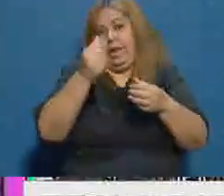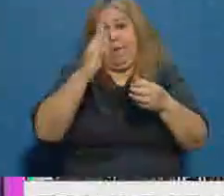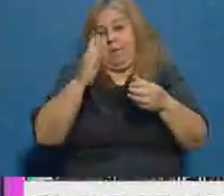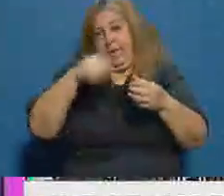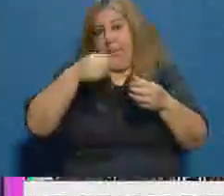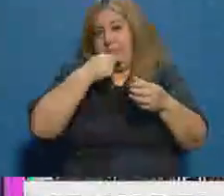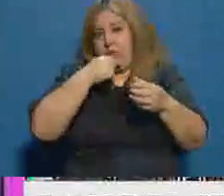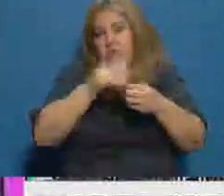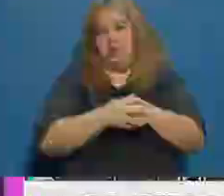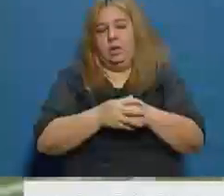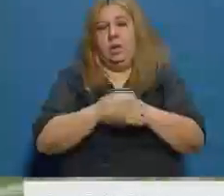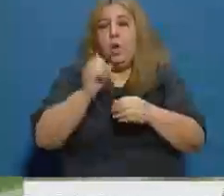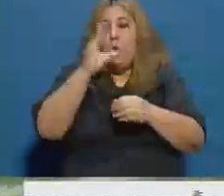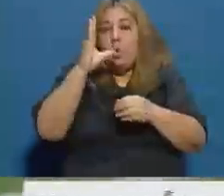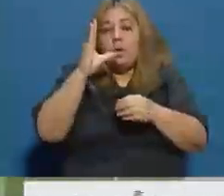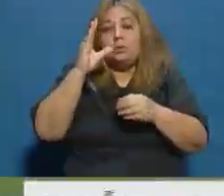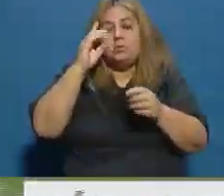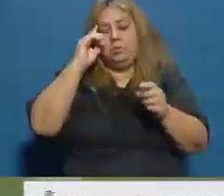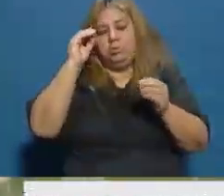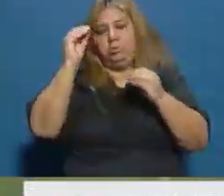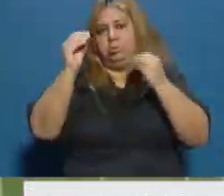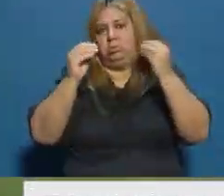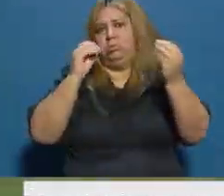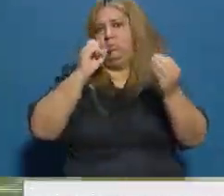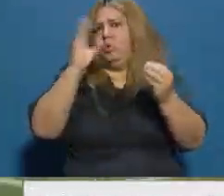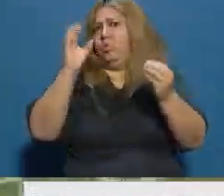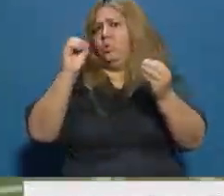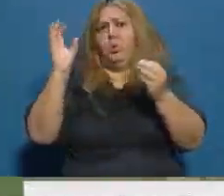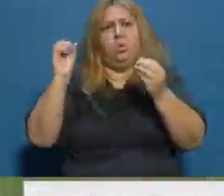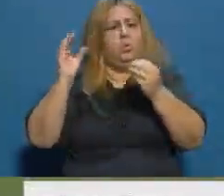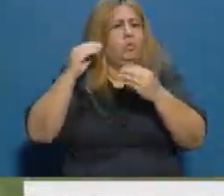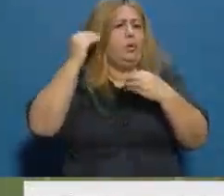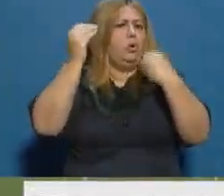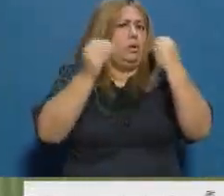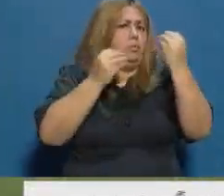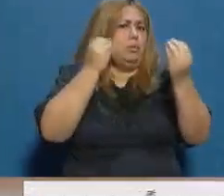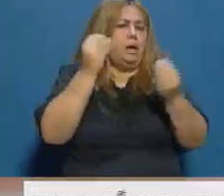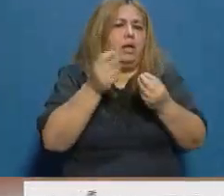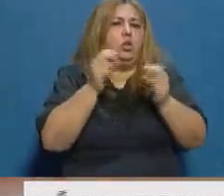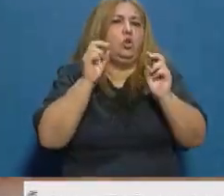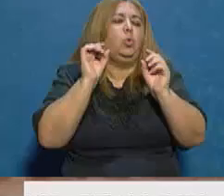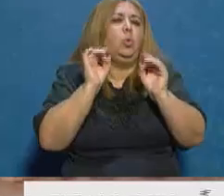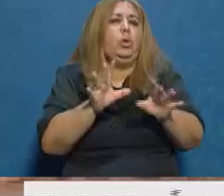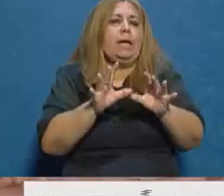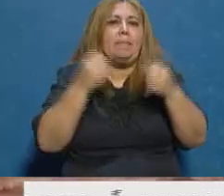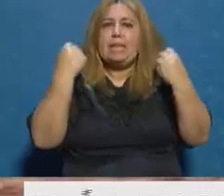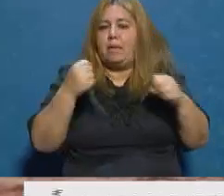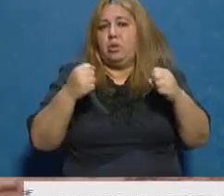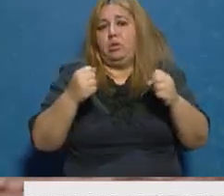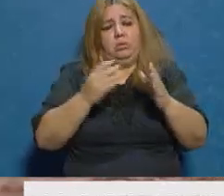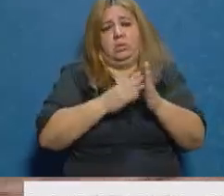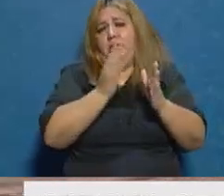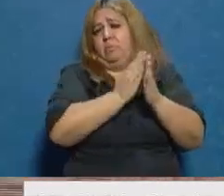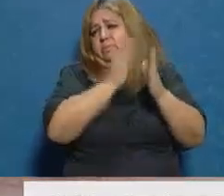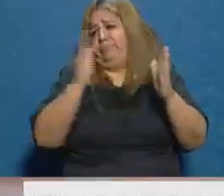muy preocupados. Hay una situación que verdaderamente no solamente preocupa en lo deportivo. El semestre está perdido en lo